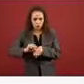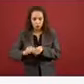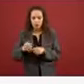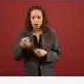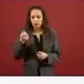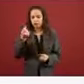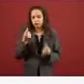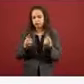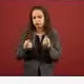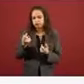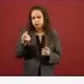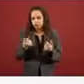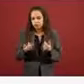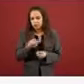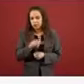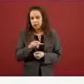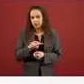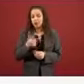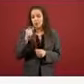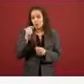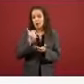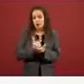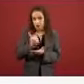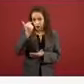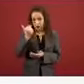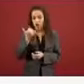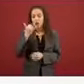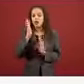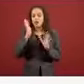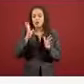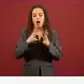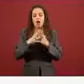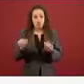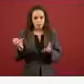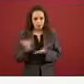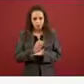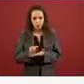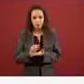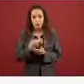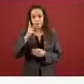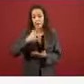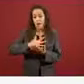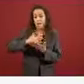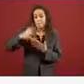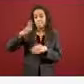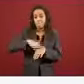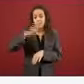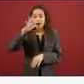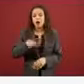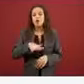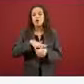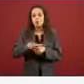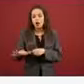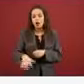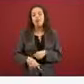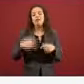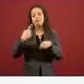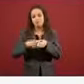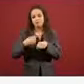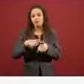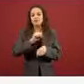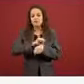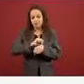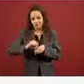y también se recuperaron de ella, pero la mayoría son personas que tuvieron enfermedad leve y de acuerdo a la fecha de inicio de sus